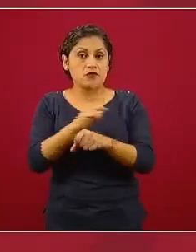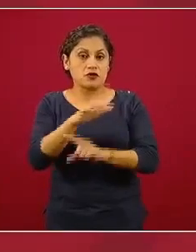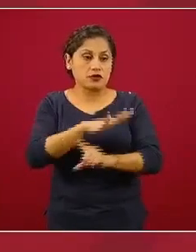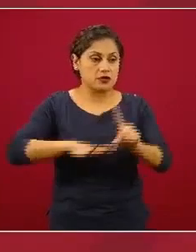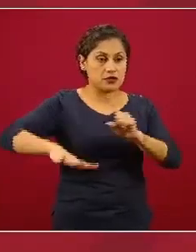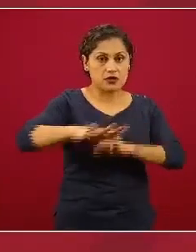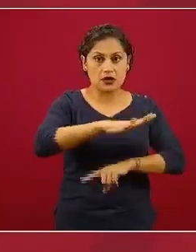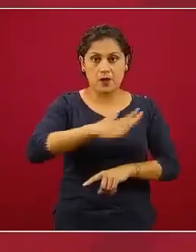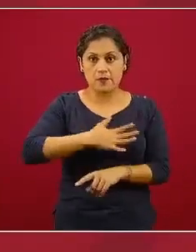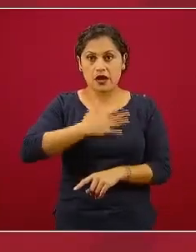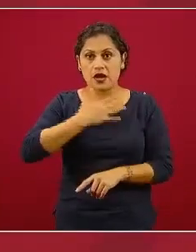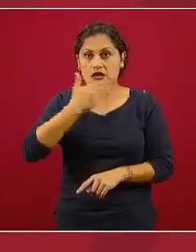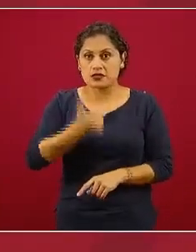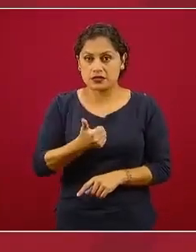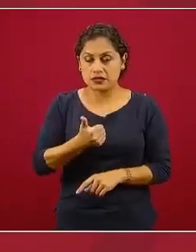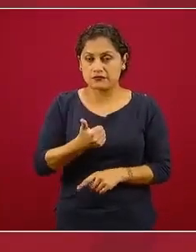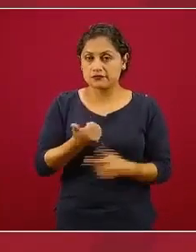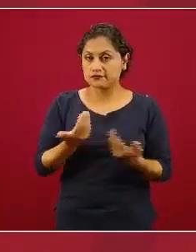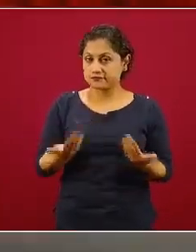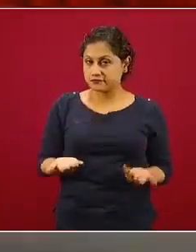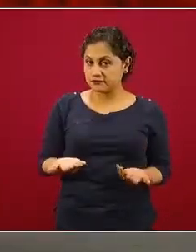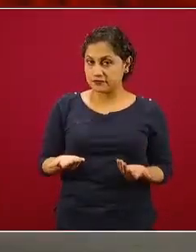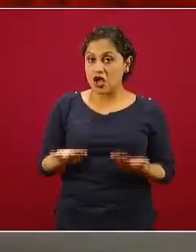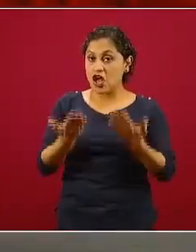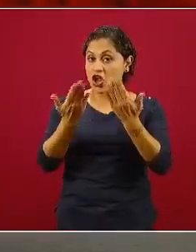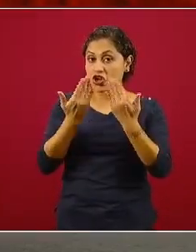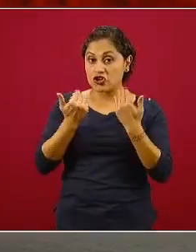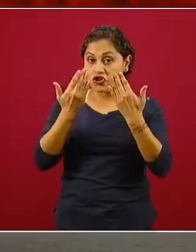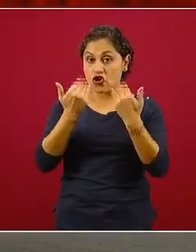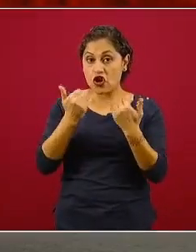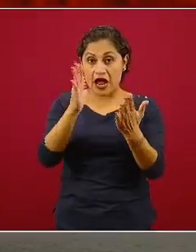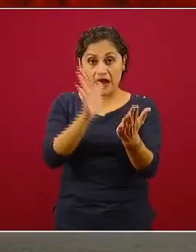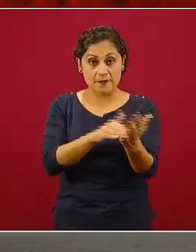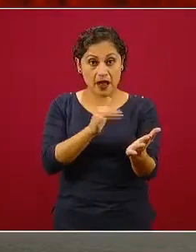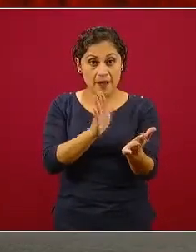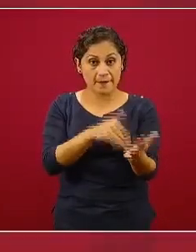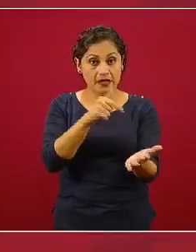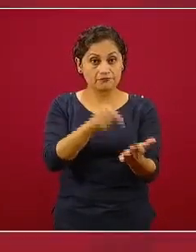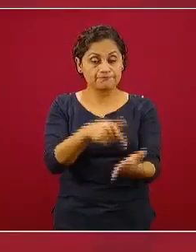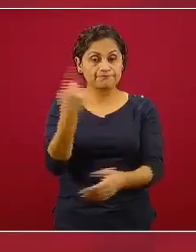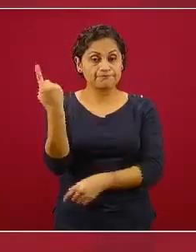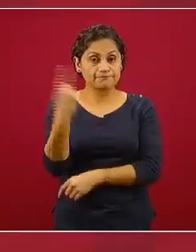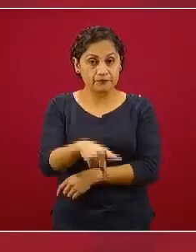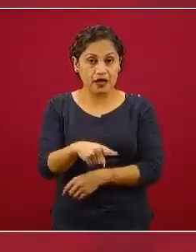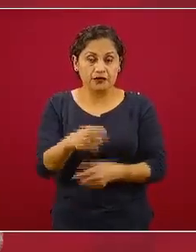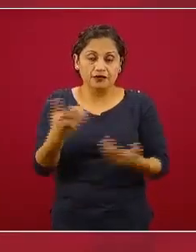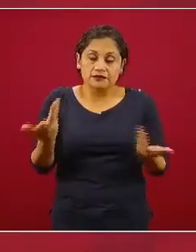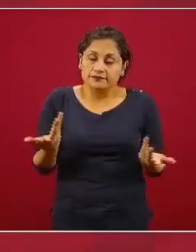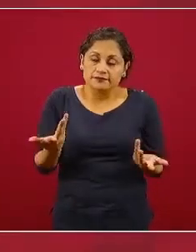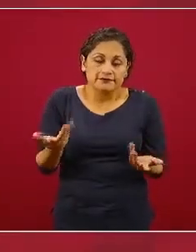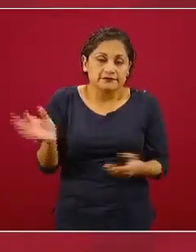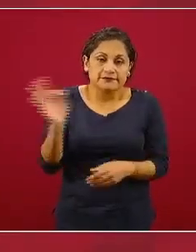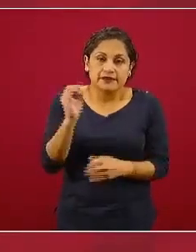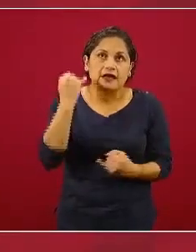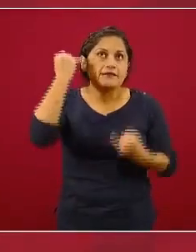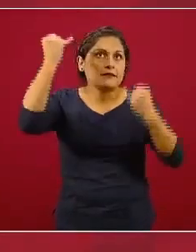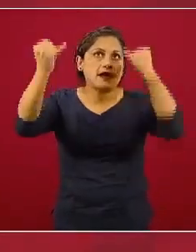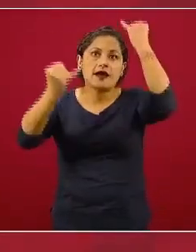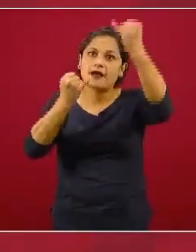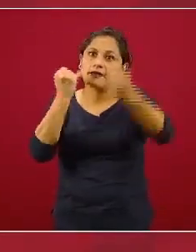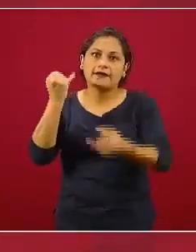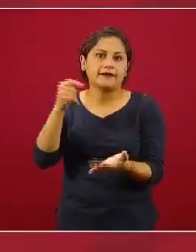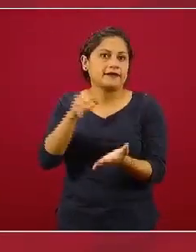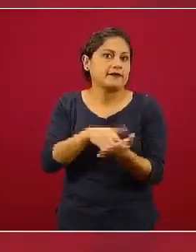Y no está escrito en ningún lado, ni podría estar, sería fantasioso pretender que esto esté escrito en un documento